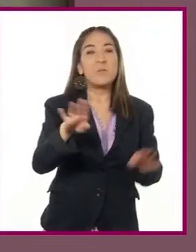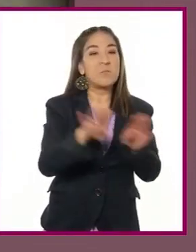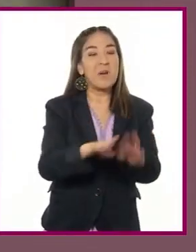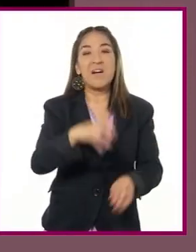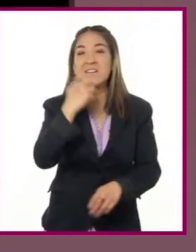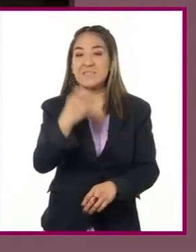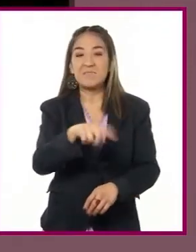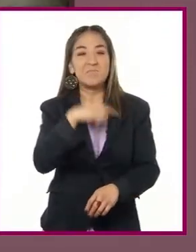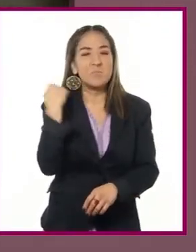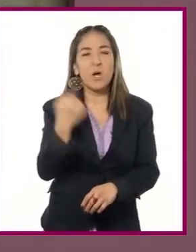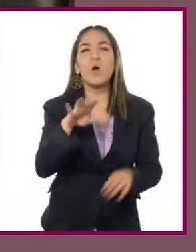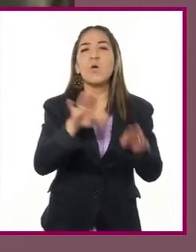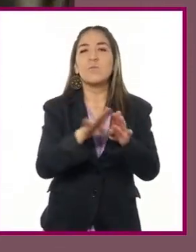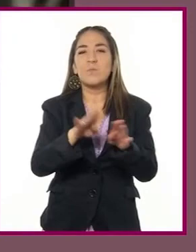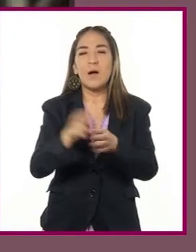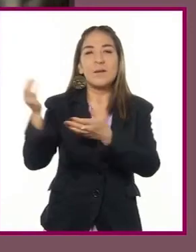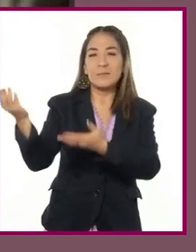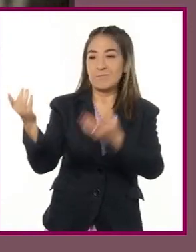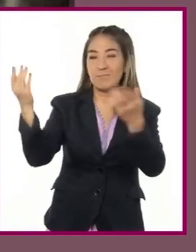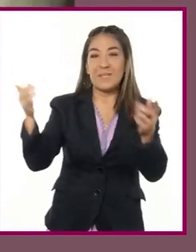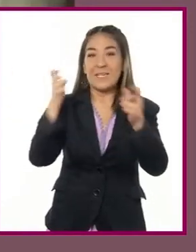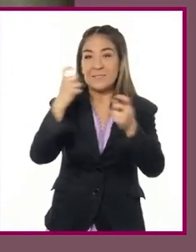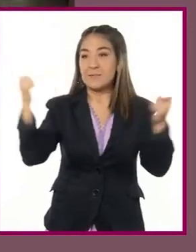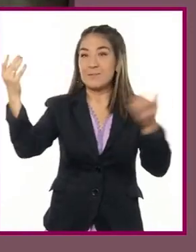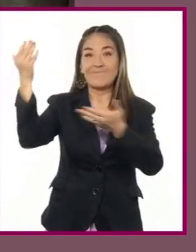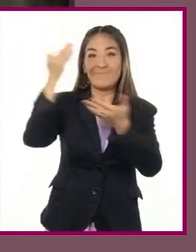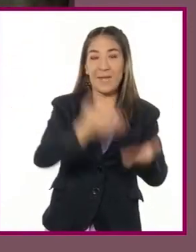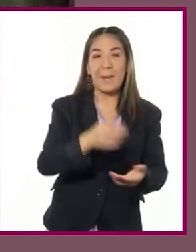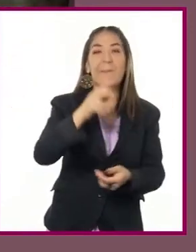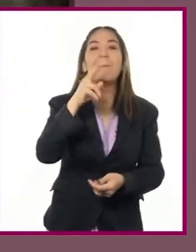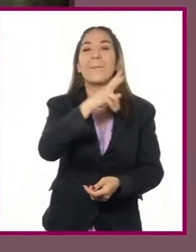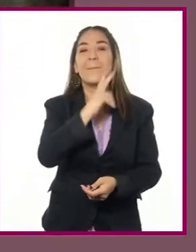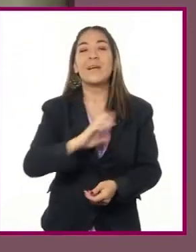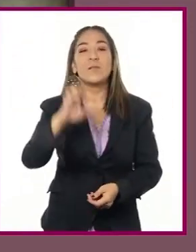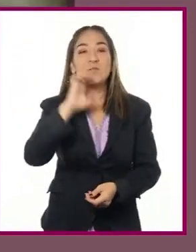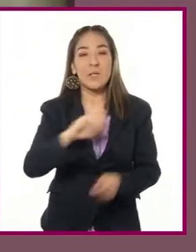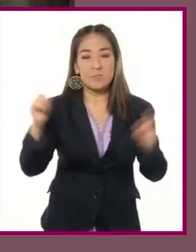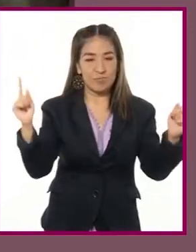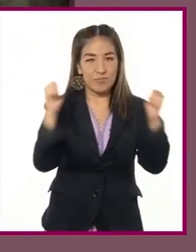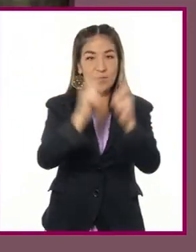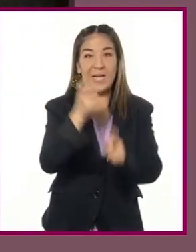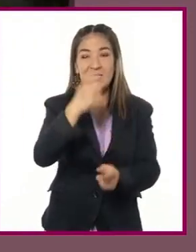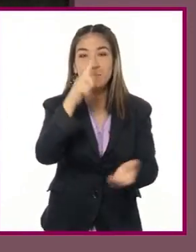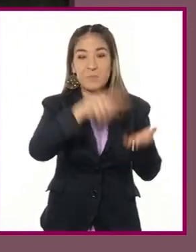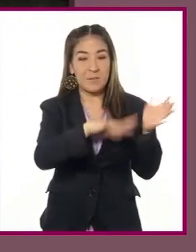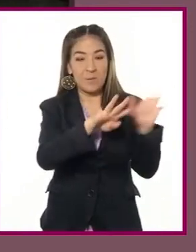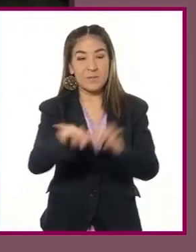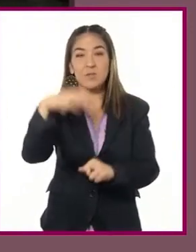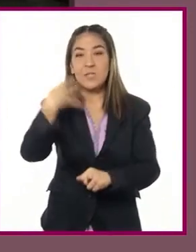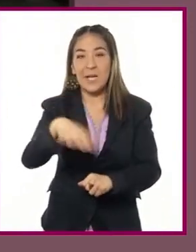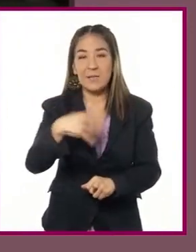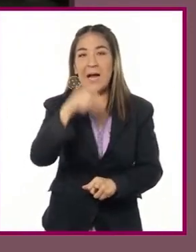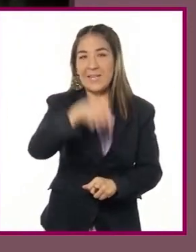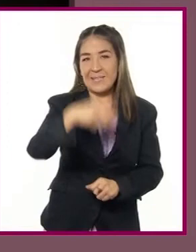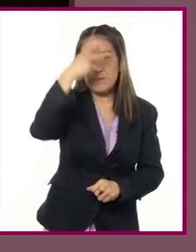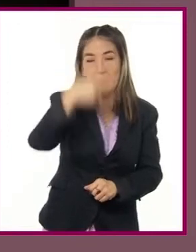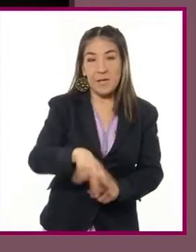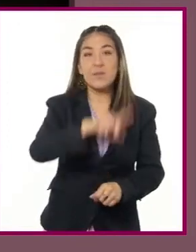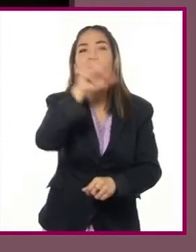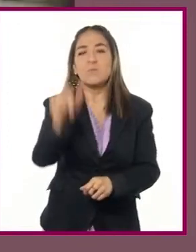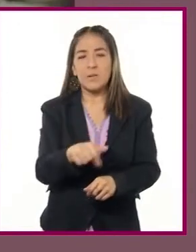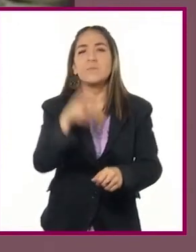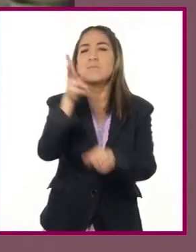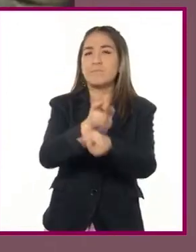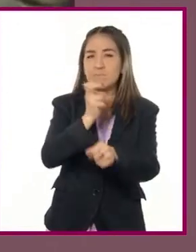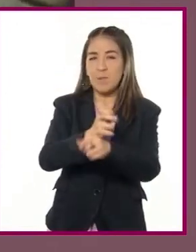oradora para recibir a Venustiano Carranza a su llegada a la Ciudad de México en 1914, y quien muy pronto la invitó a